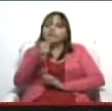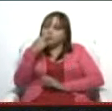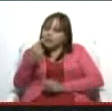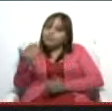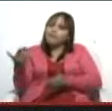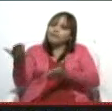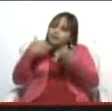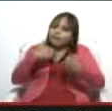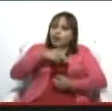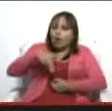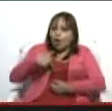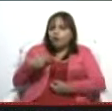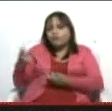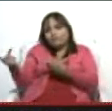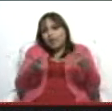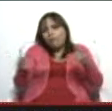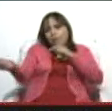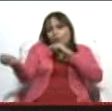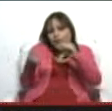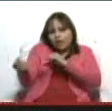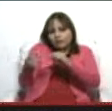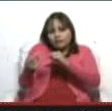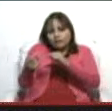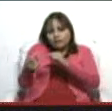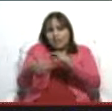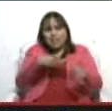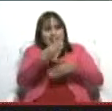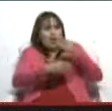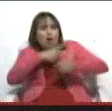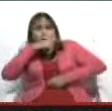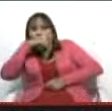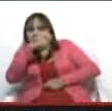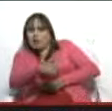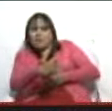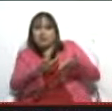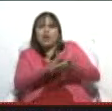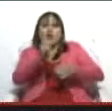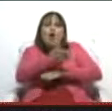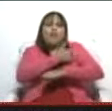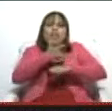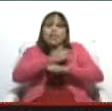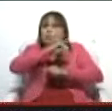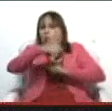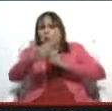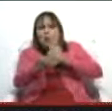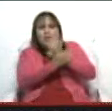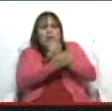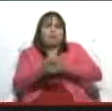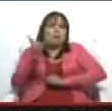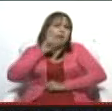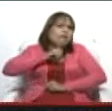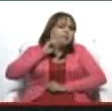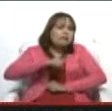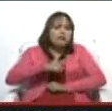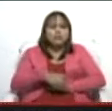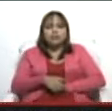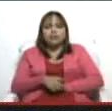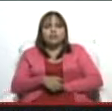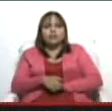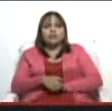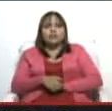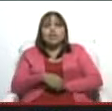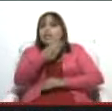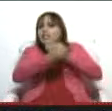les tendemos la mano, hicieron desastre con la barbaridad del gobierno interino, cometieron